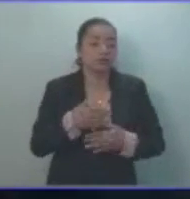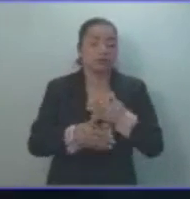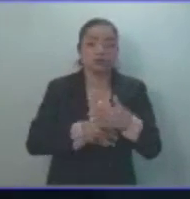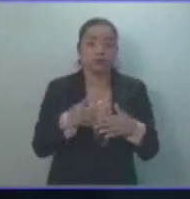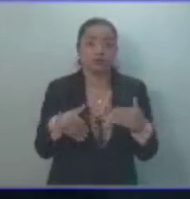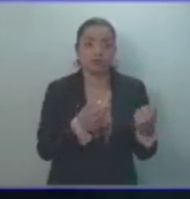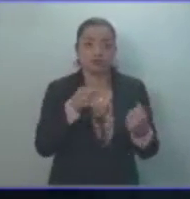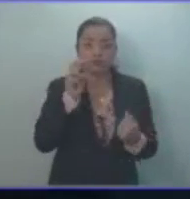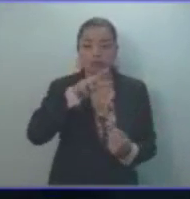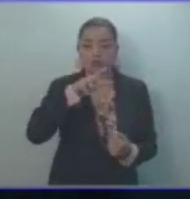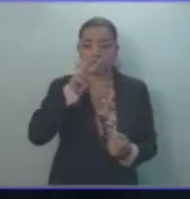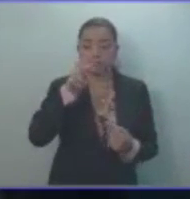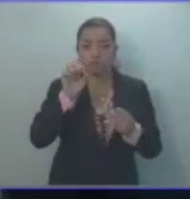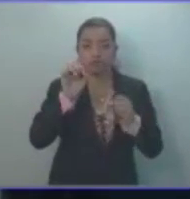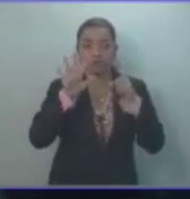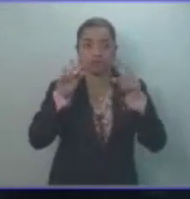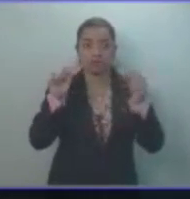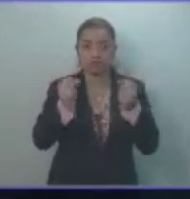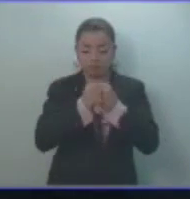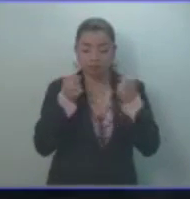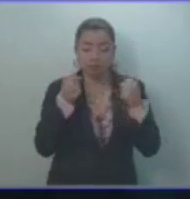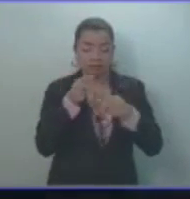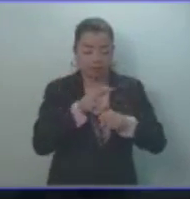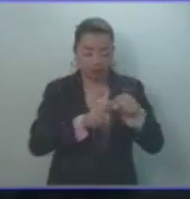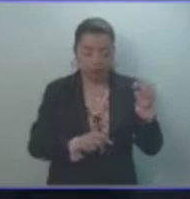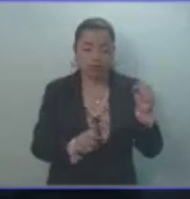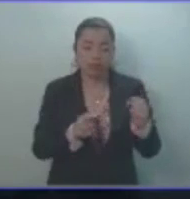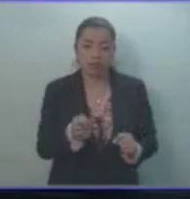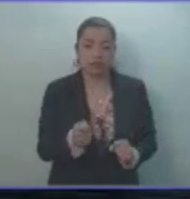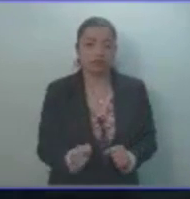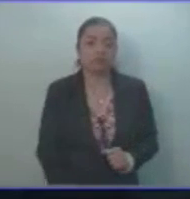incrementando 22.6 millones de dólares.